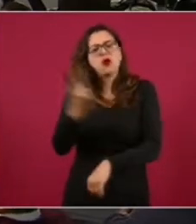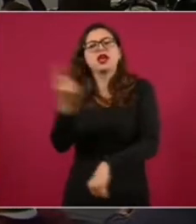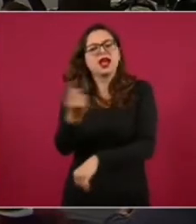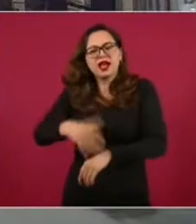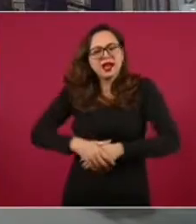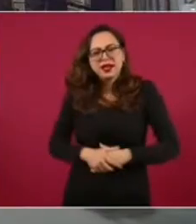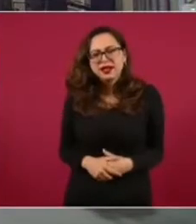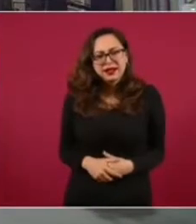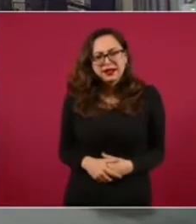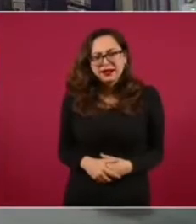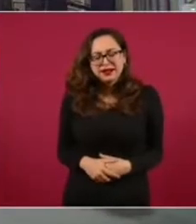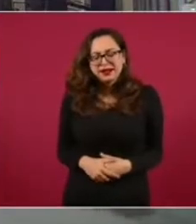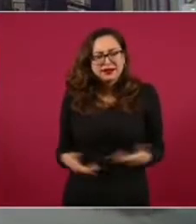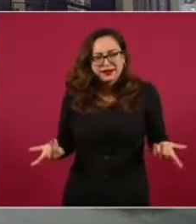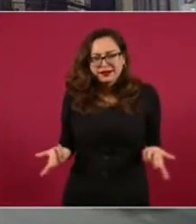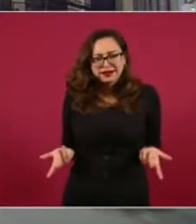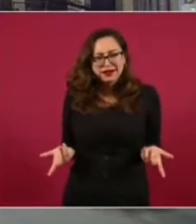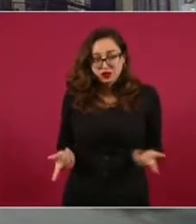sí